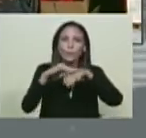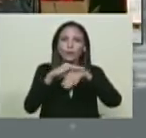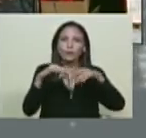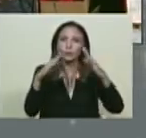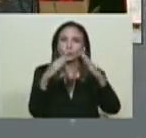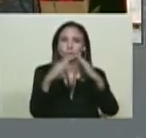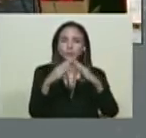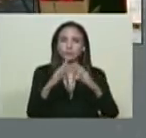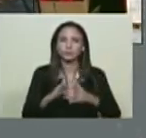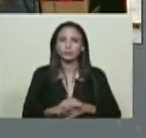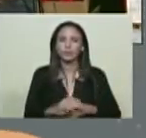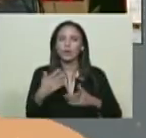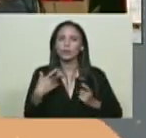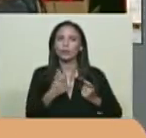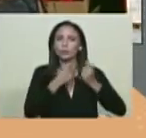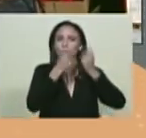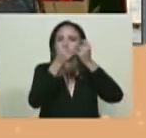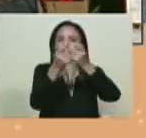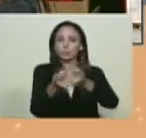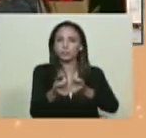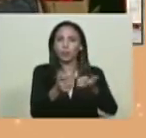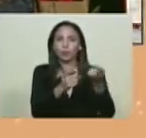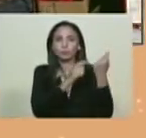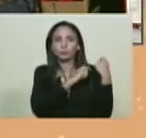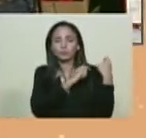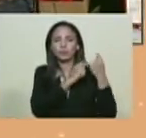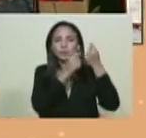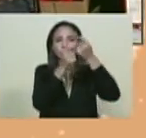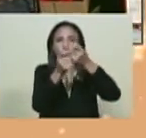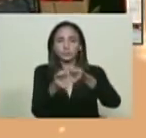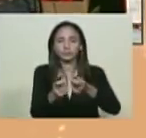Lo he encargado a él, Héctor, Javier,